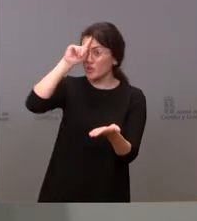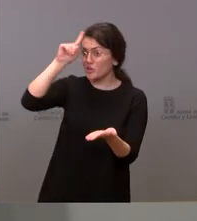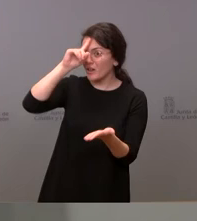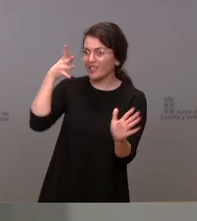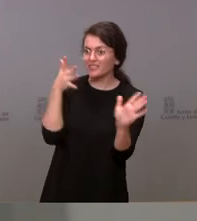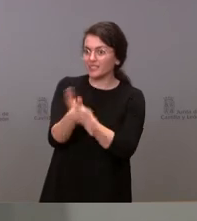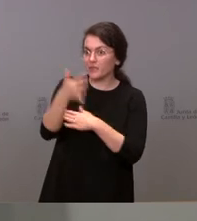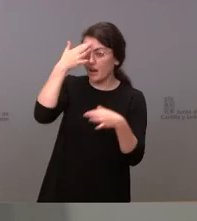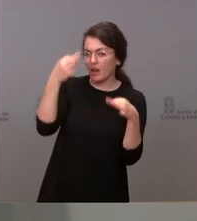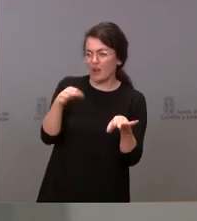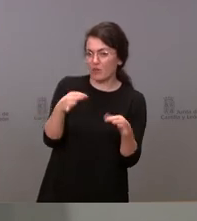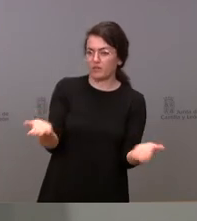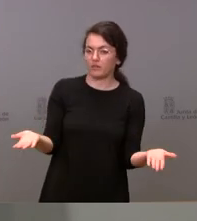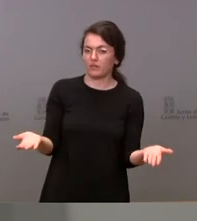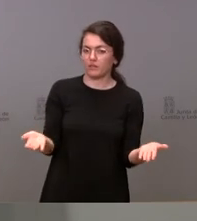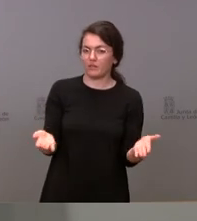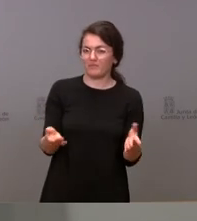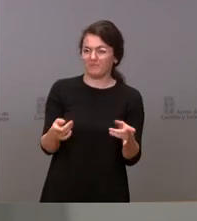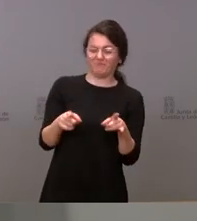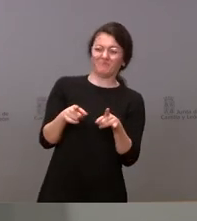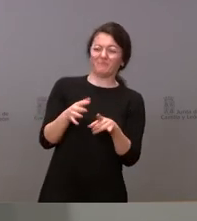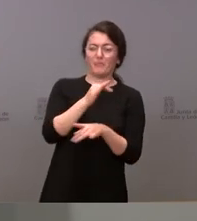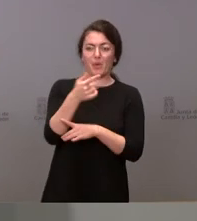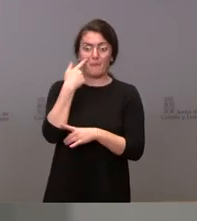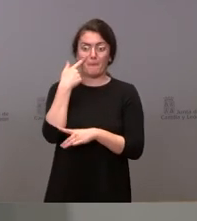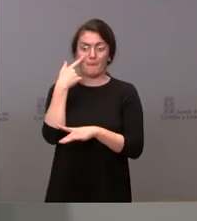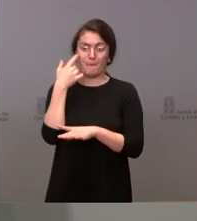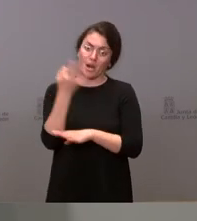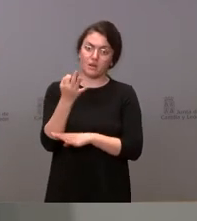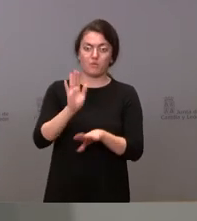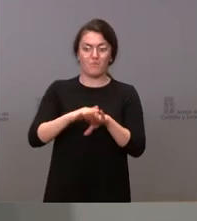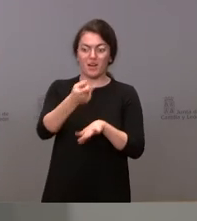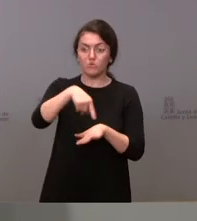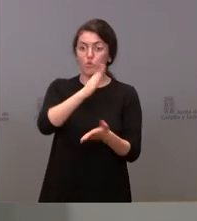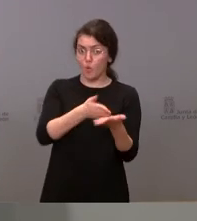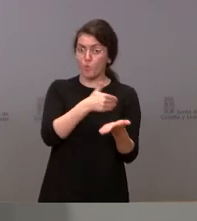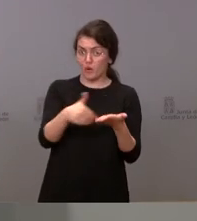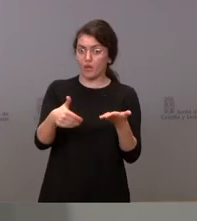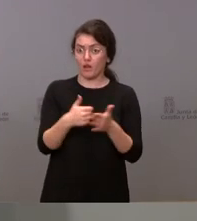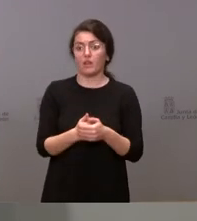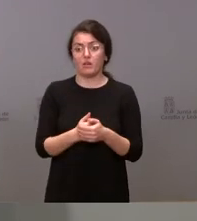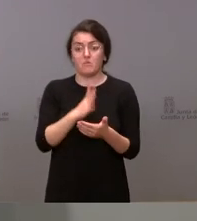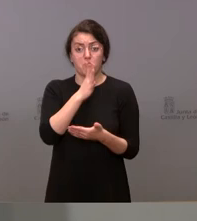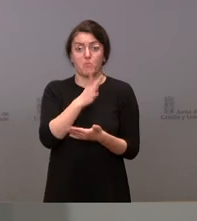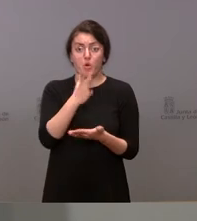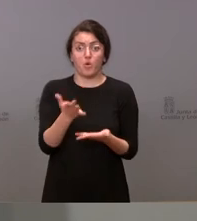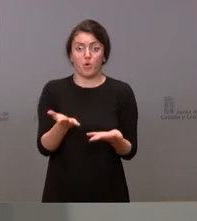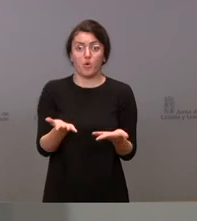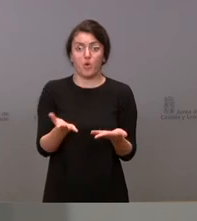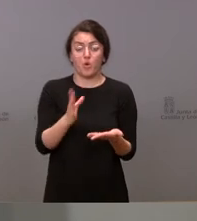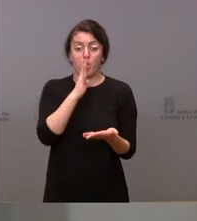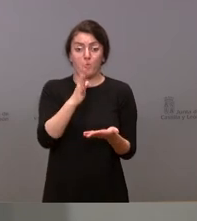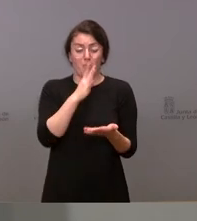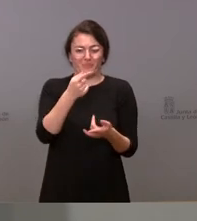ignorantes. Y un peligro para la comunidad. Porque, ¿qué es